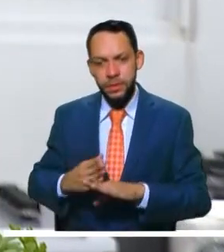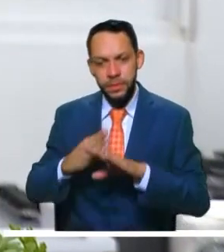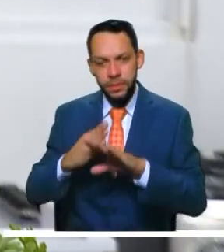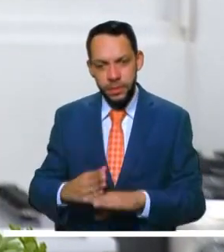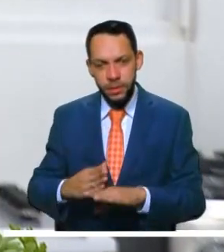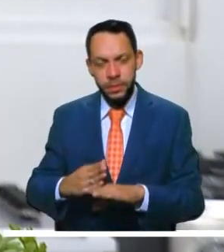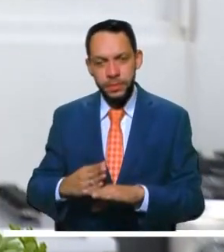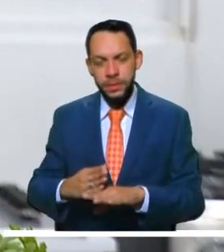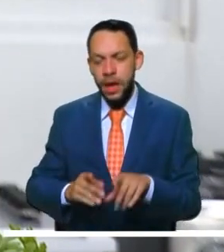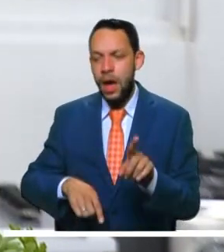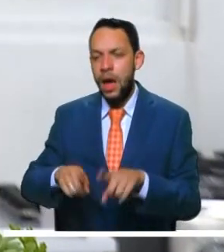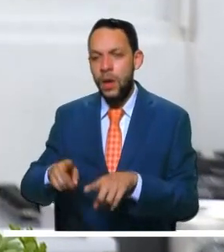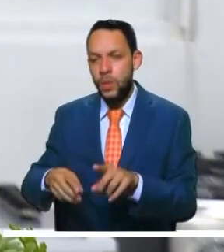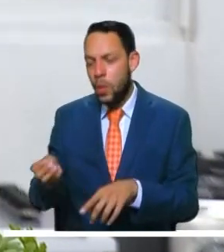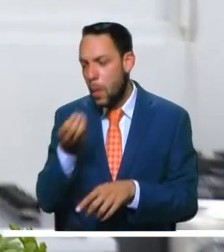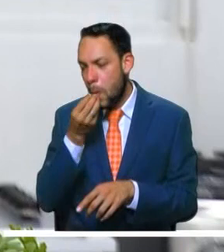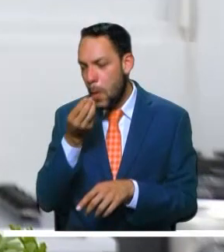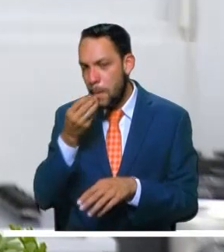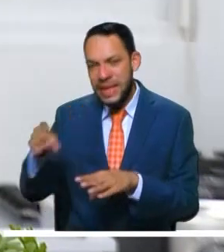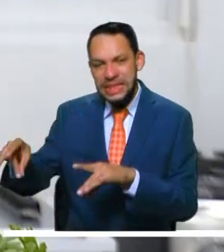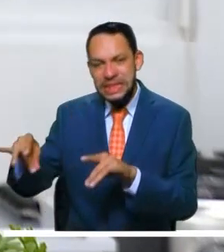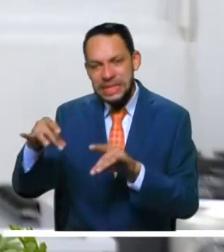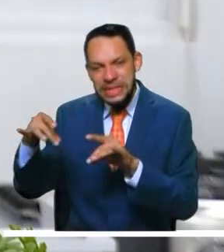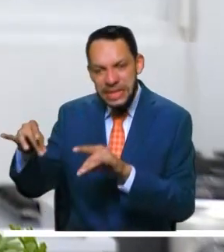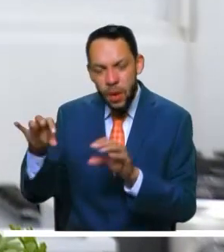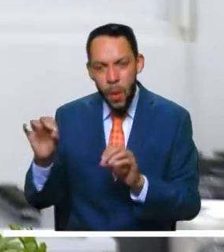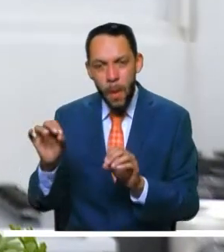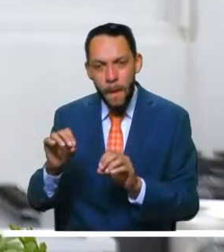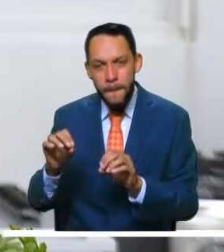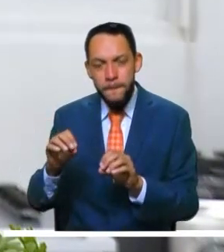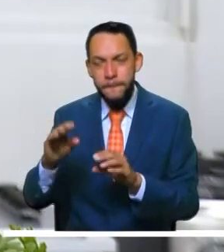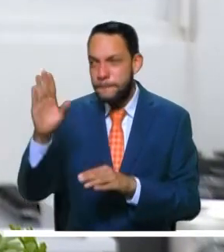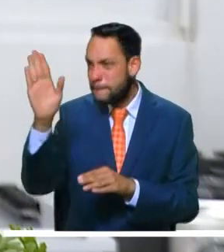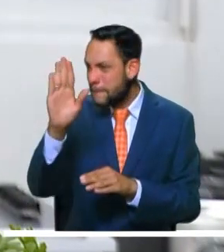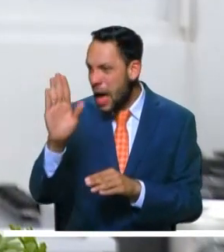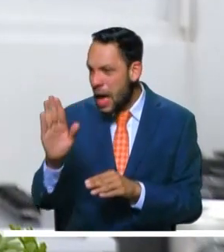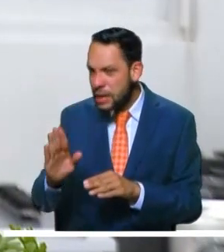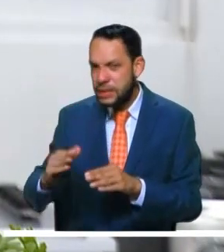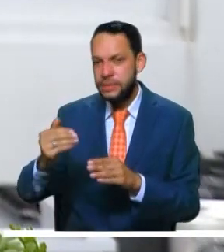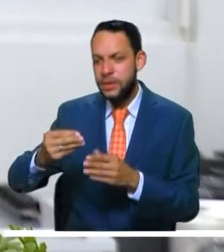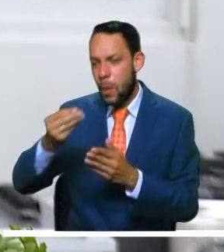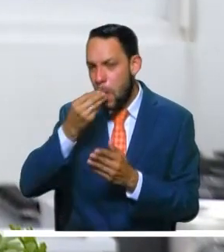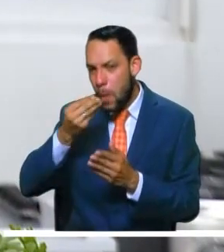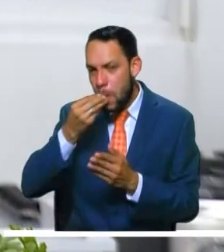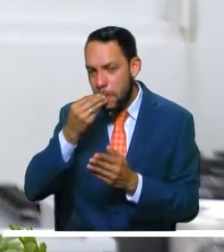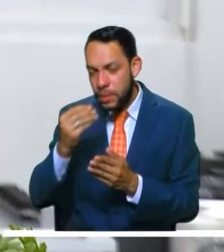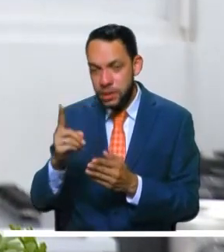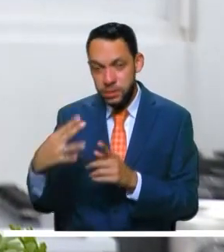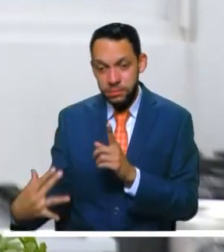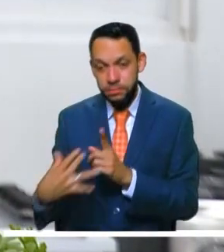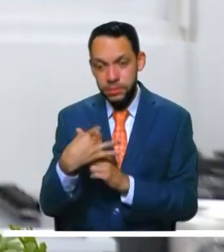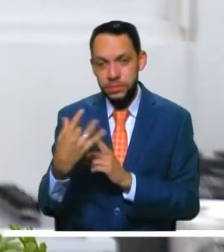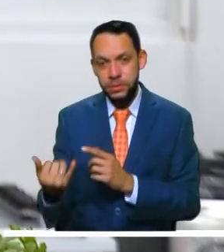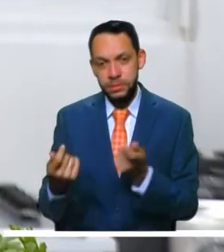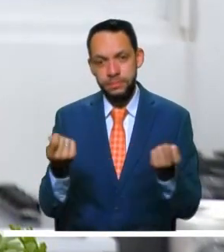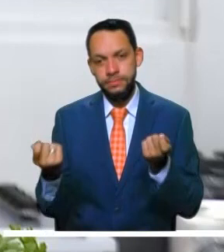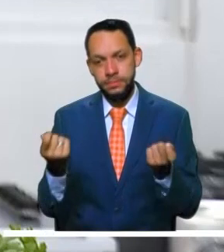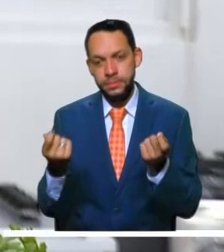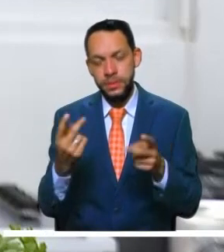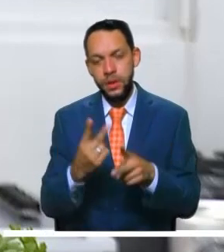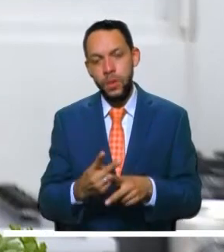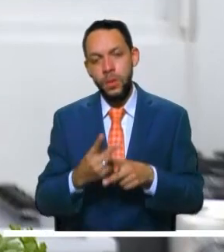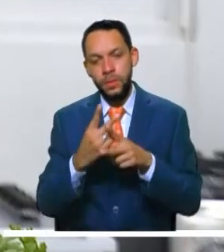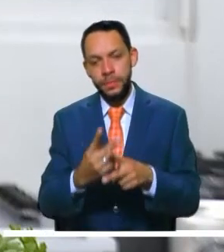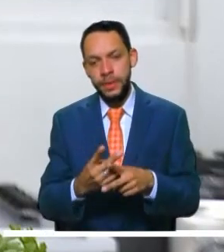tierra o que pelan las paredes y comen pared? No es porque sea un vicio, es porque el cuerpo les está